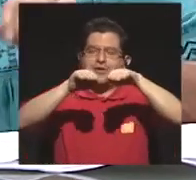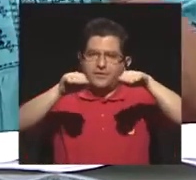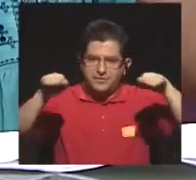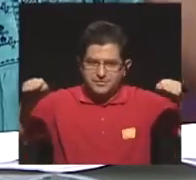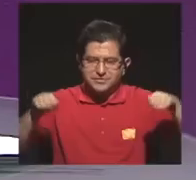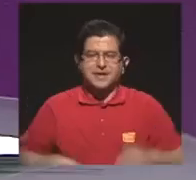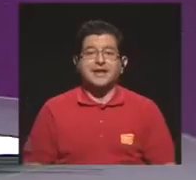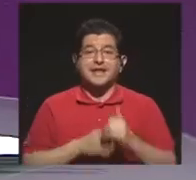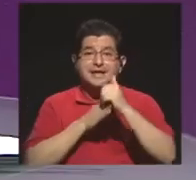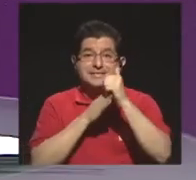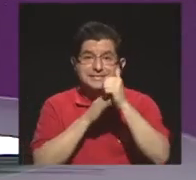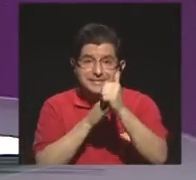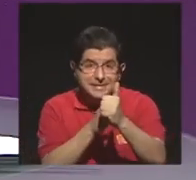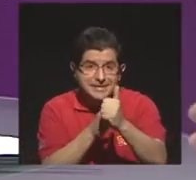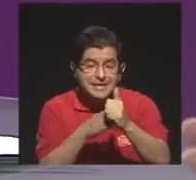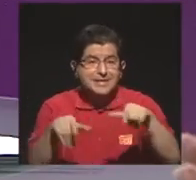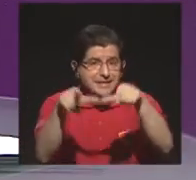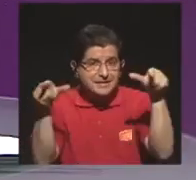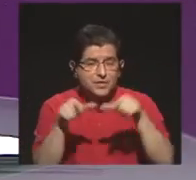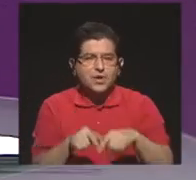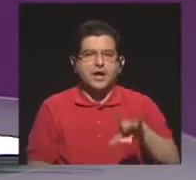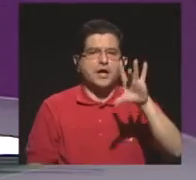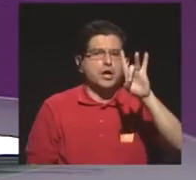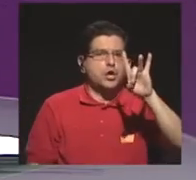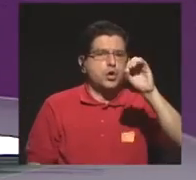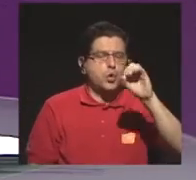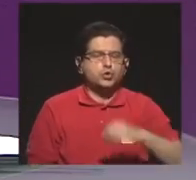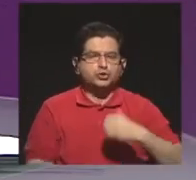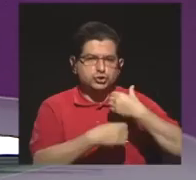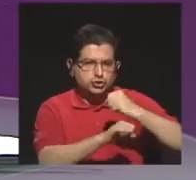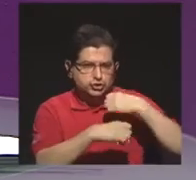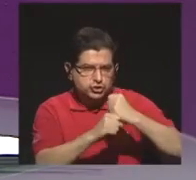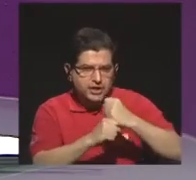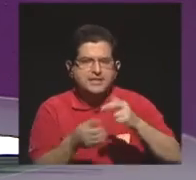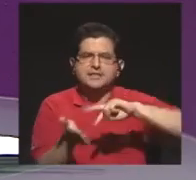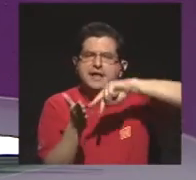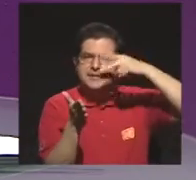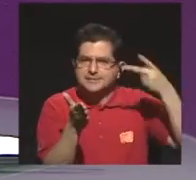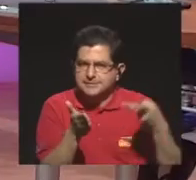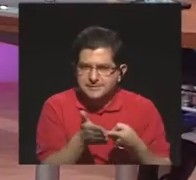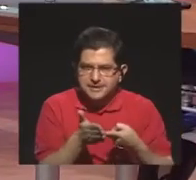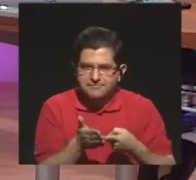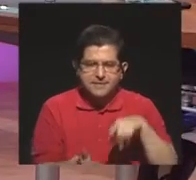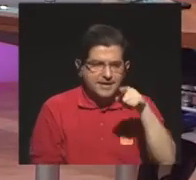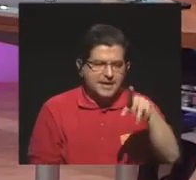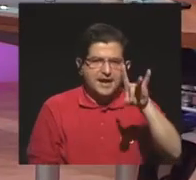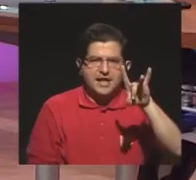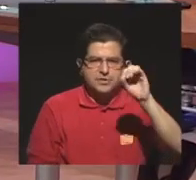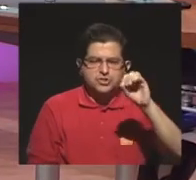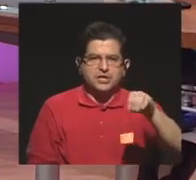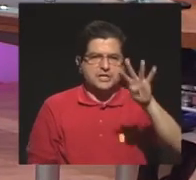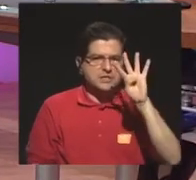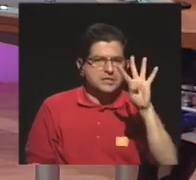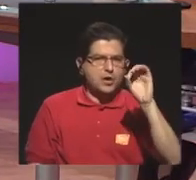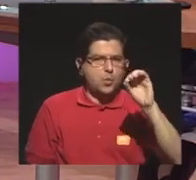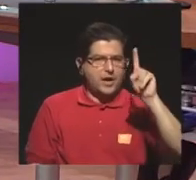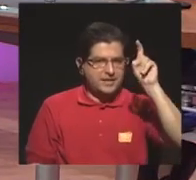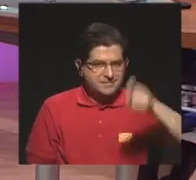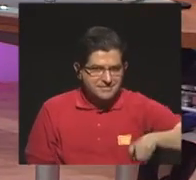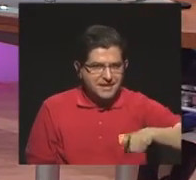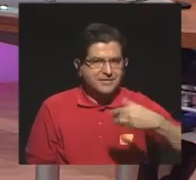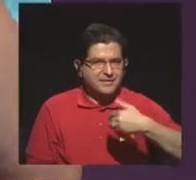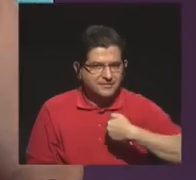encabezando los lugares. Vamos a ver, si son 80 municipalidades, querría decir que de esas 80, 40 deberían